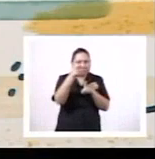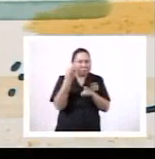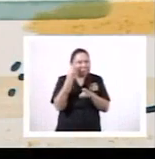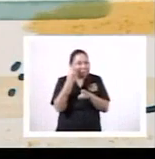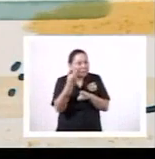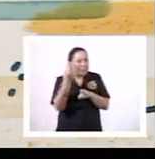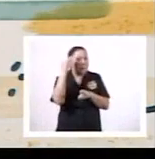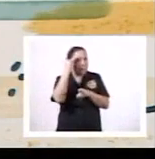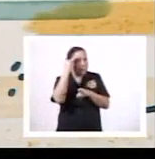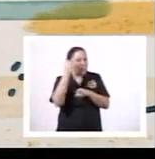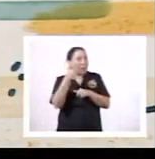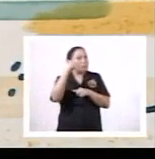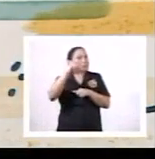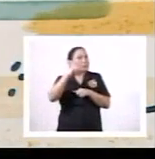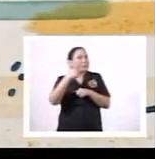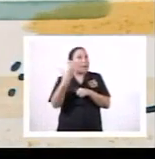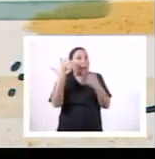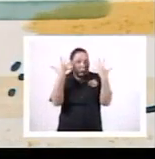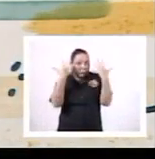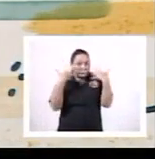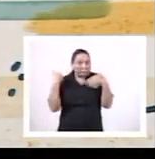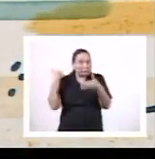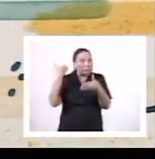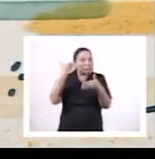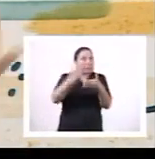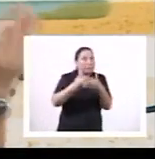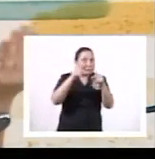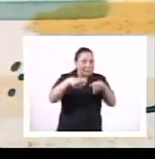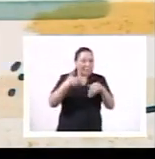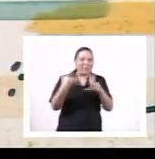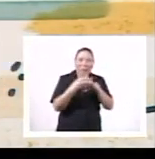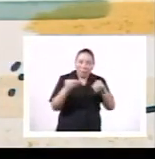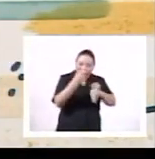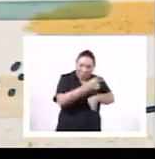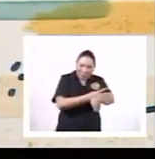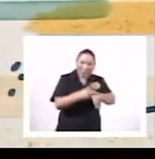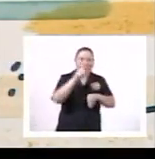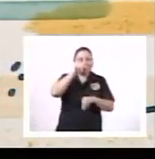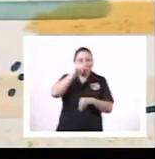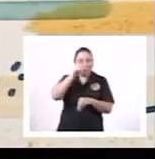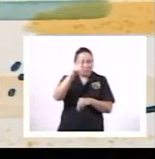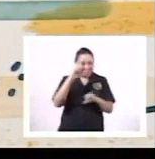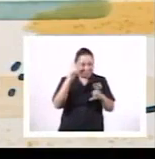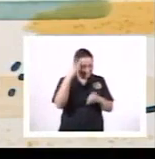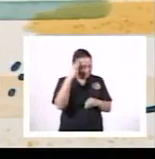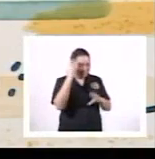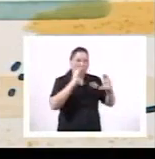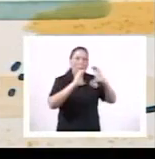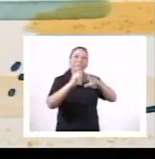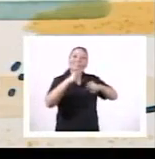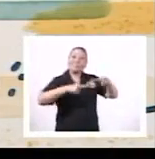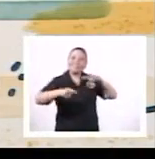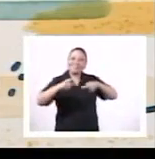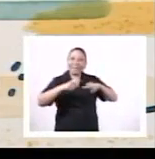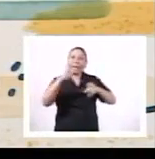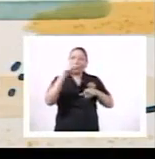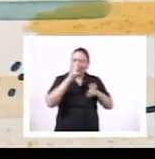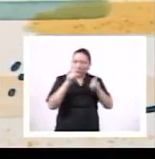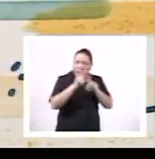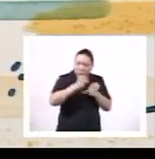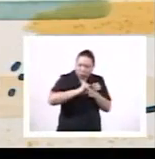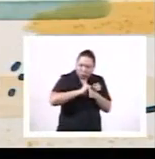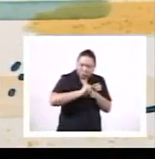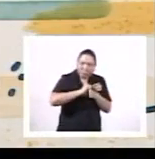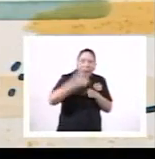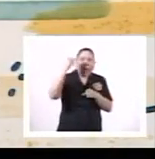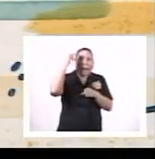memoria. Durante todos estos días hemos escuchado varios cuentos y aprendido mucho sobre el área de comunicación y lenguaje. Y ejercitar nuestra